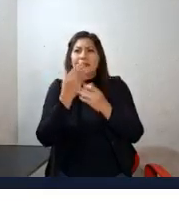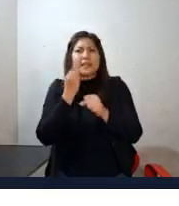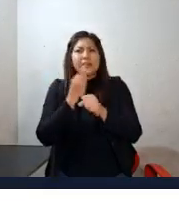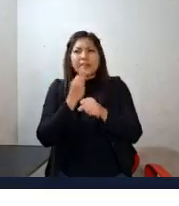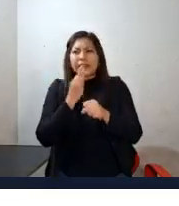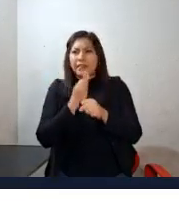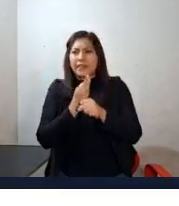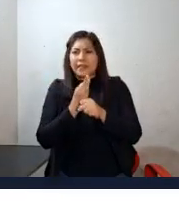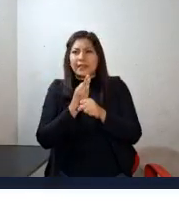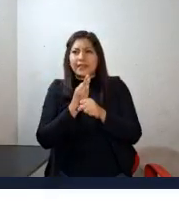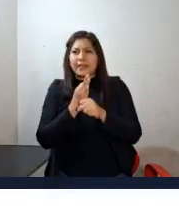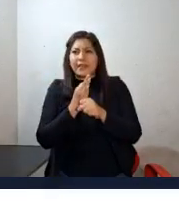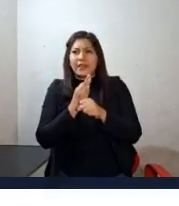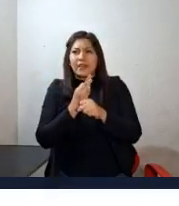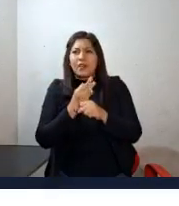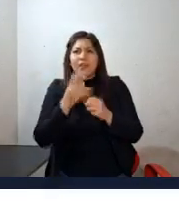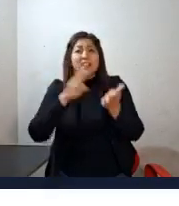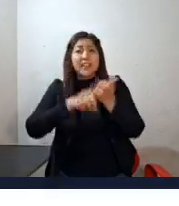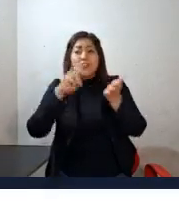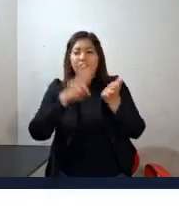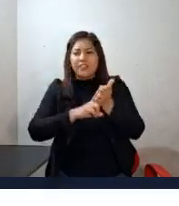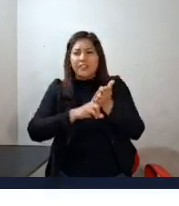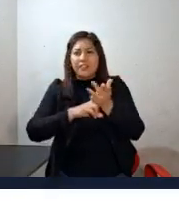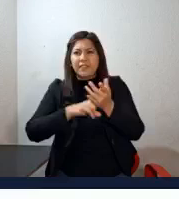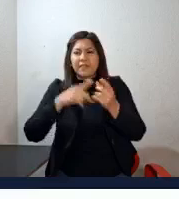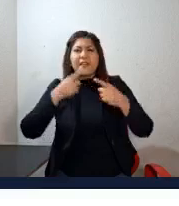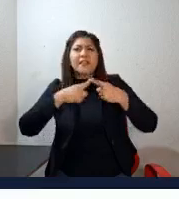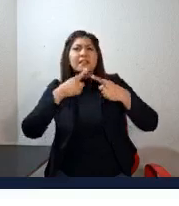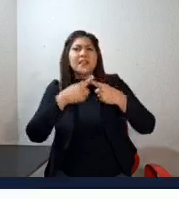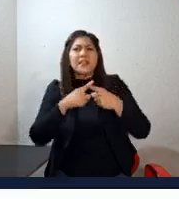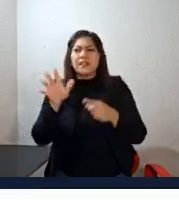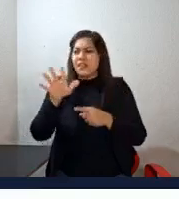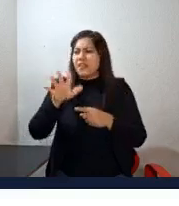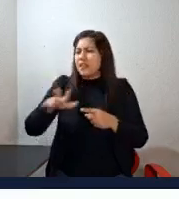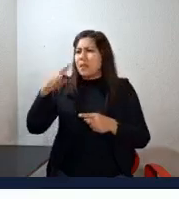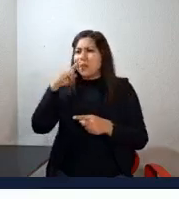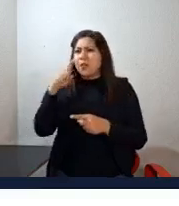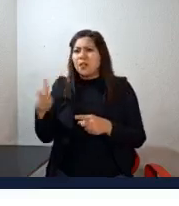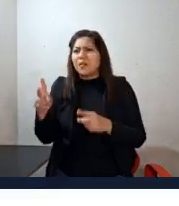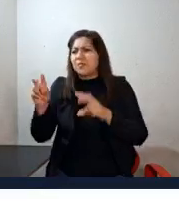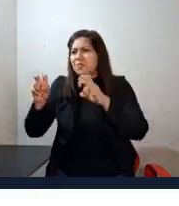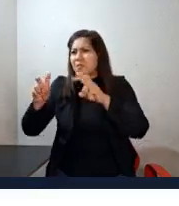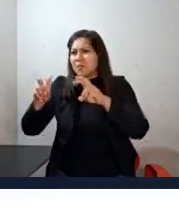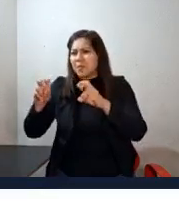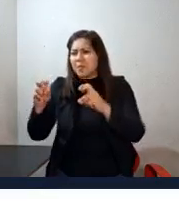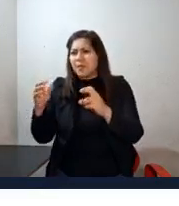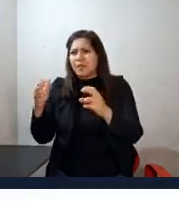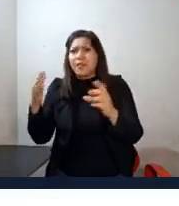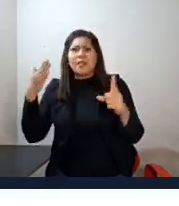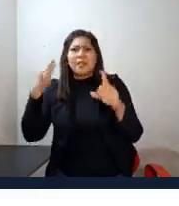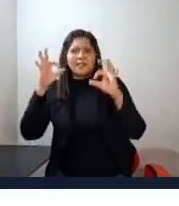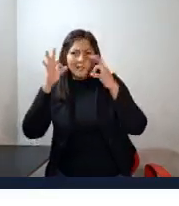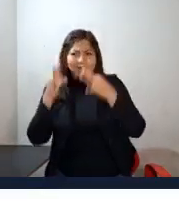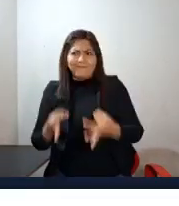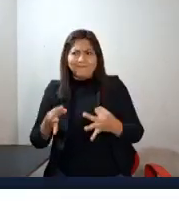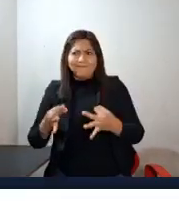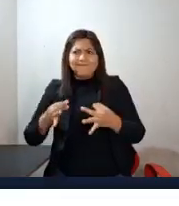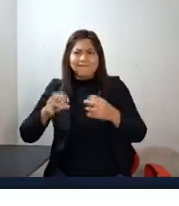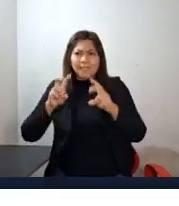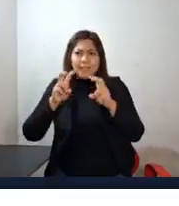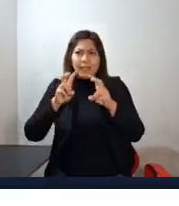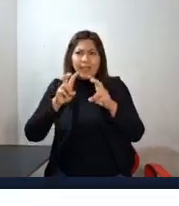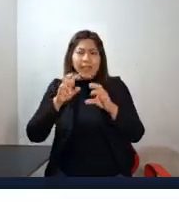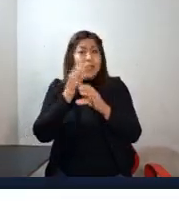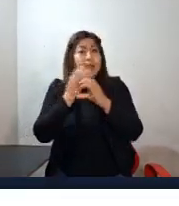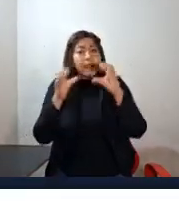las otras personas, ¿no? Viendo como este caso en particular. Sí, ya el caso en concreto. Y desalojan incluso con